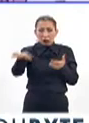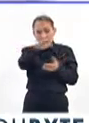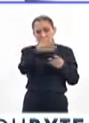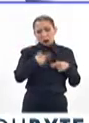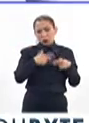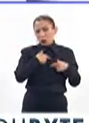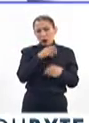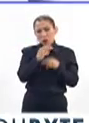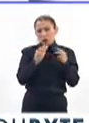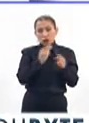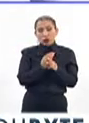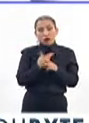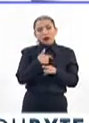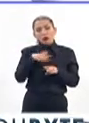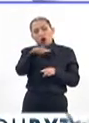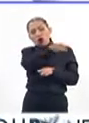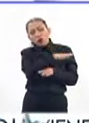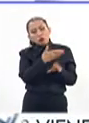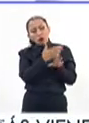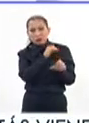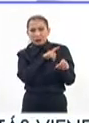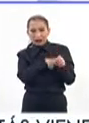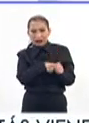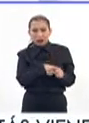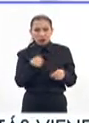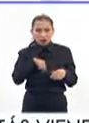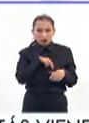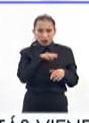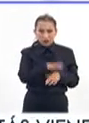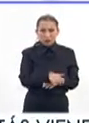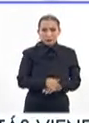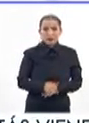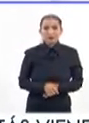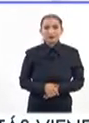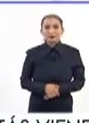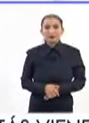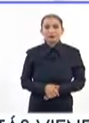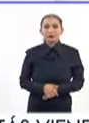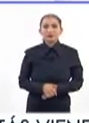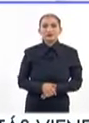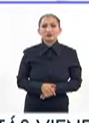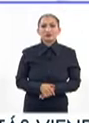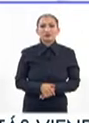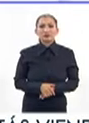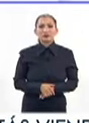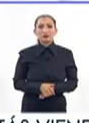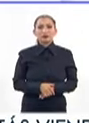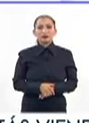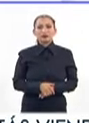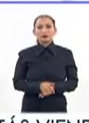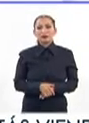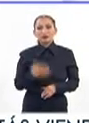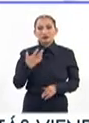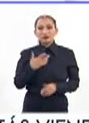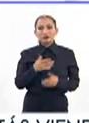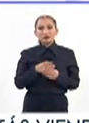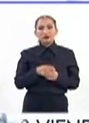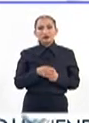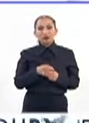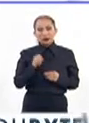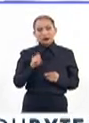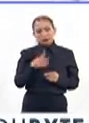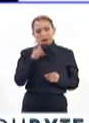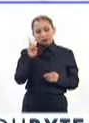sociedades del mundo, ¿no? Tenemos una sociedad muy particular, ¿no? Entonces, da para mucho. Singular, ¿no? Sí, ¿cómo